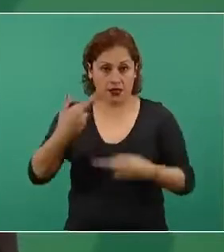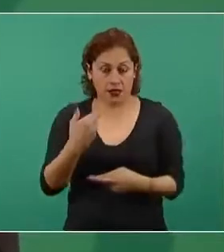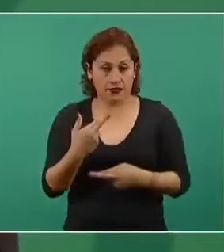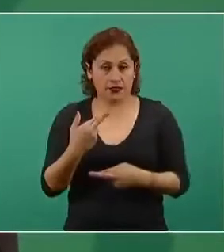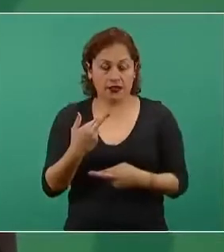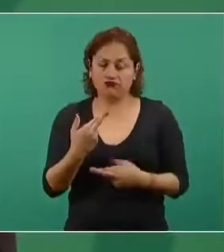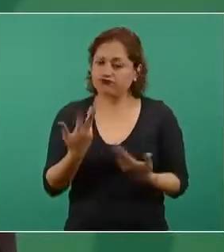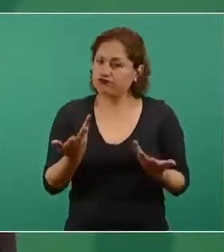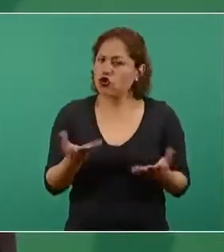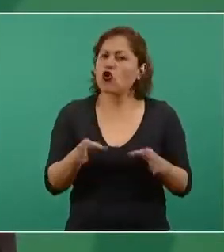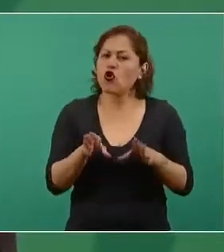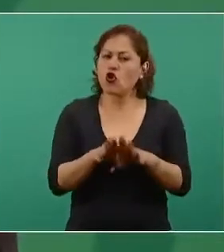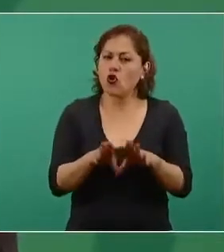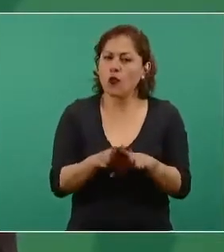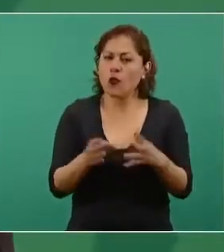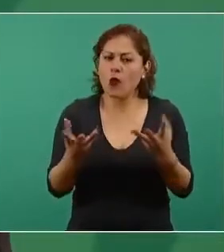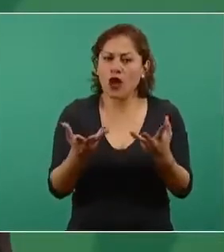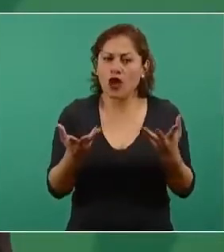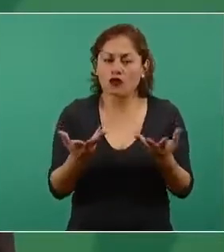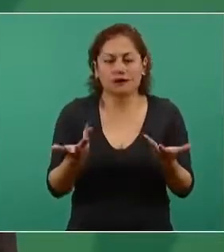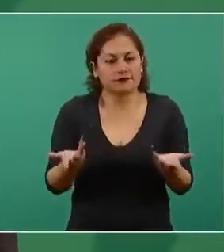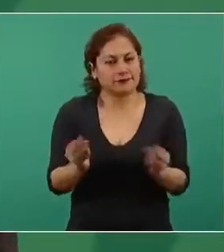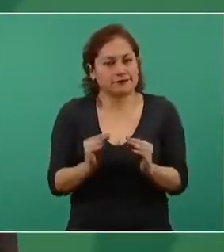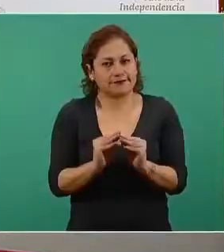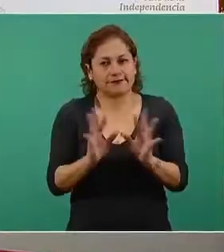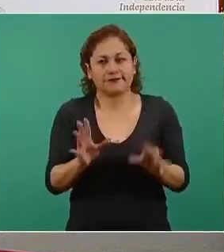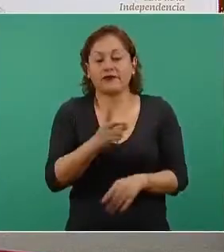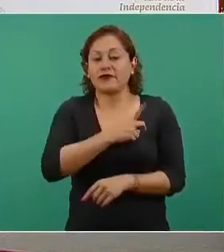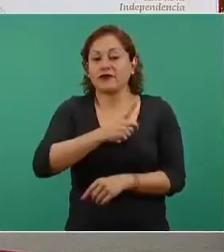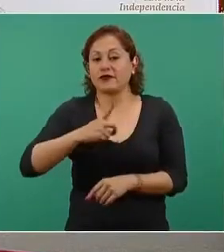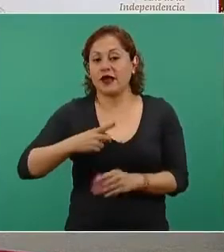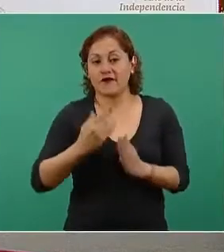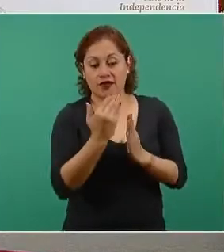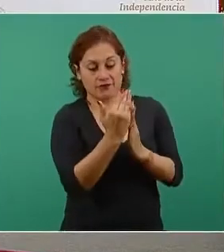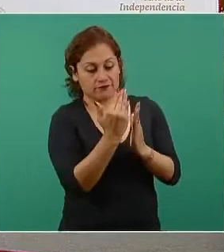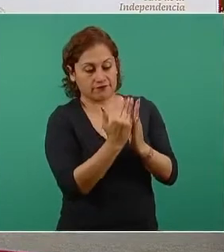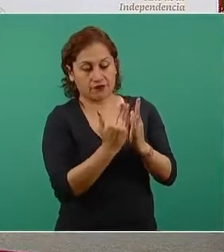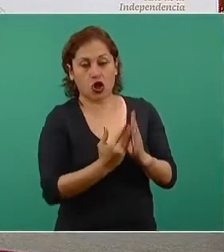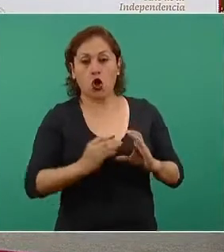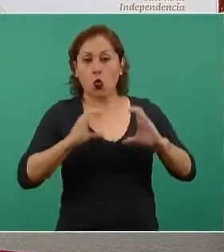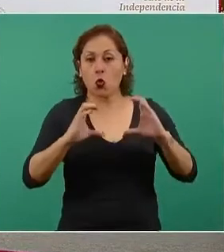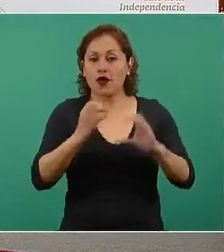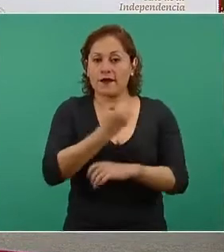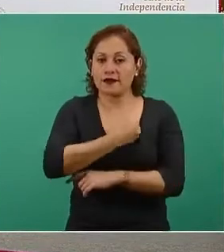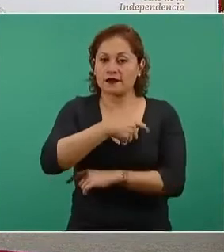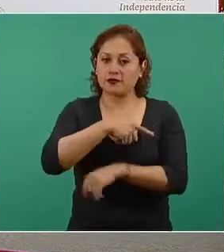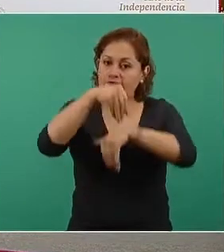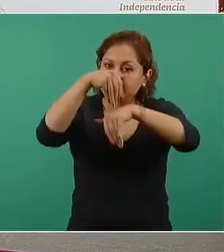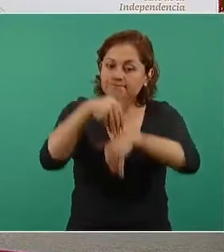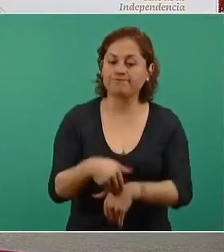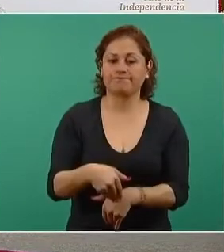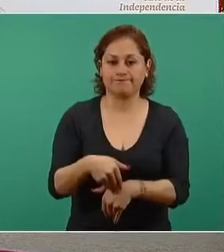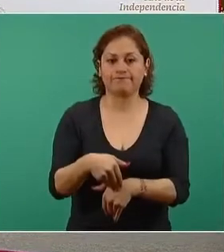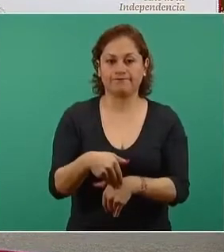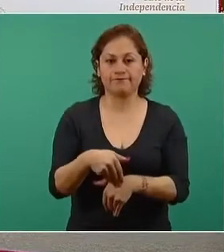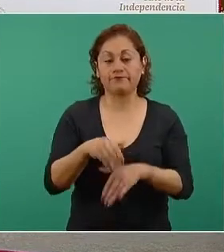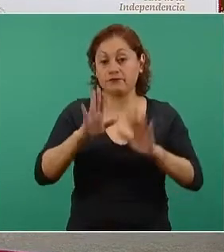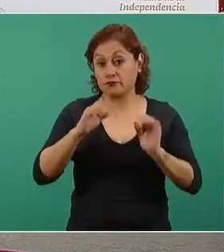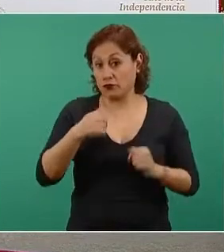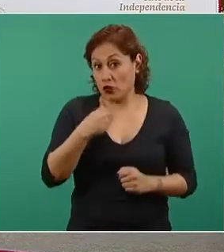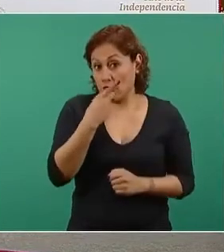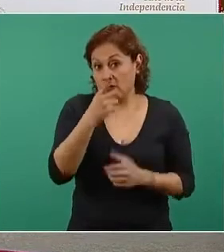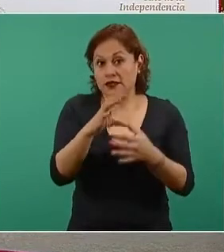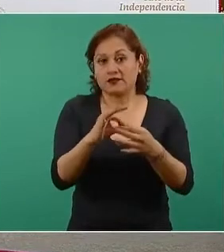es definitivamente indispensable que guardemos las medidas preventivas, ¿no? Que, lo voy a decir así coloquialmente,